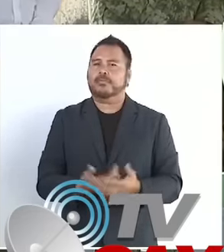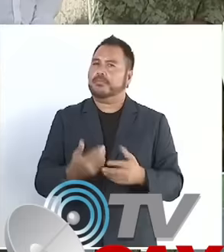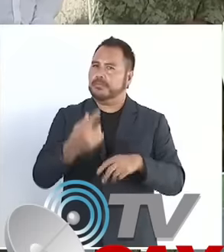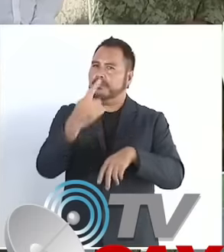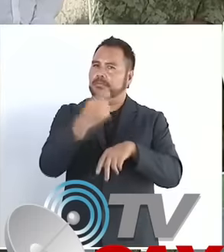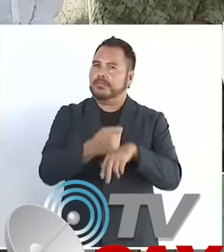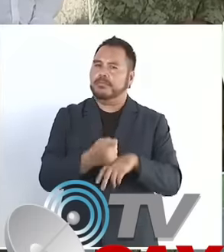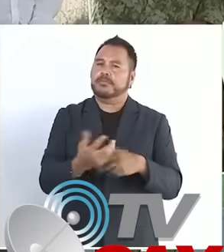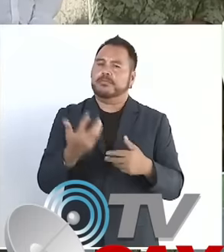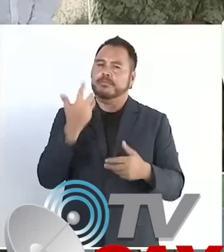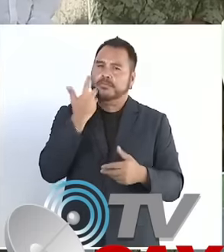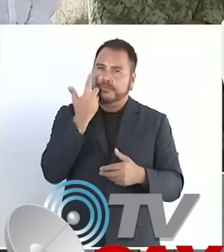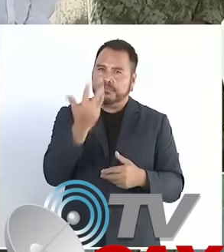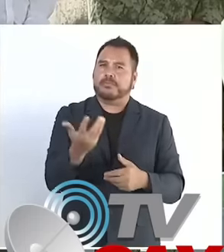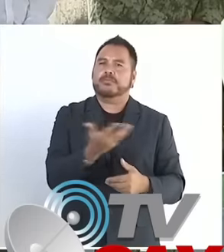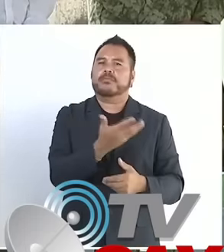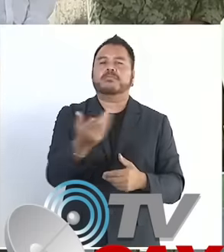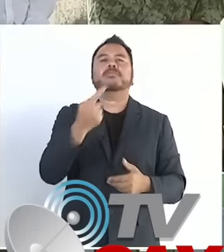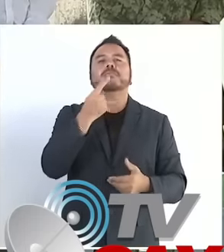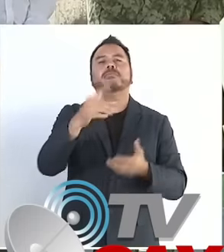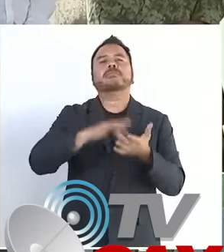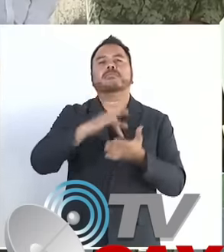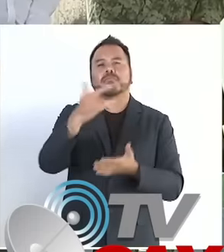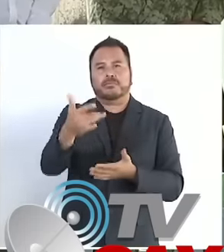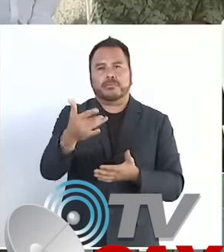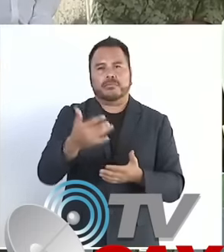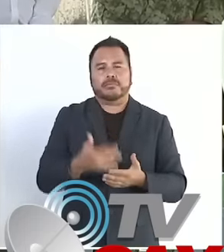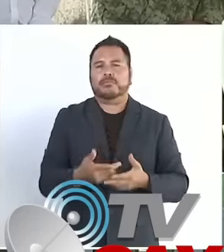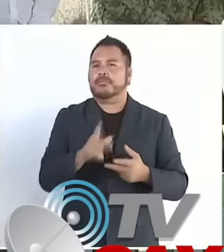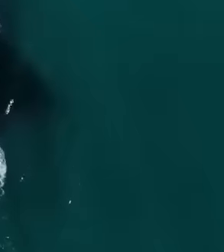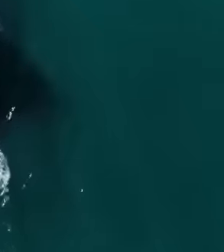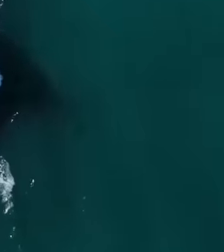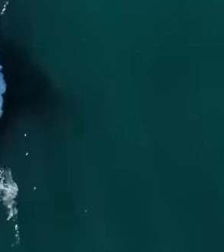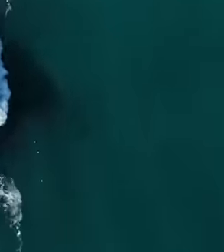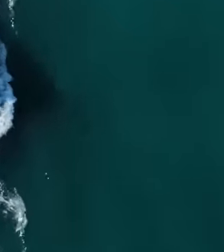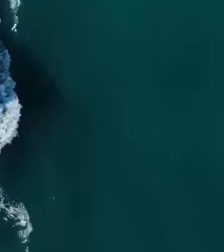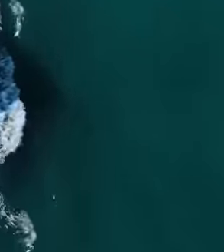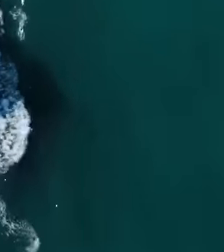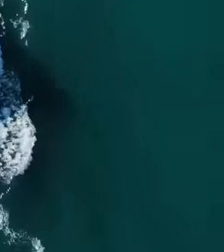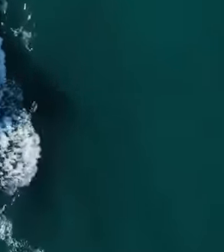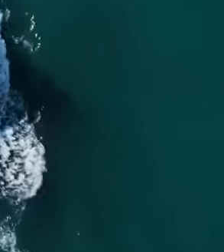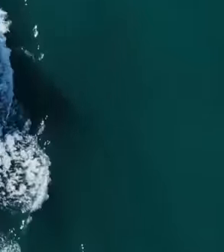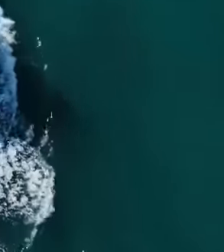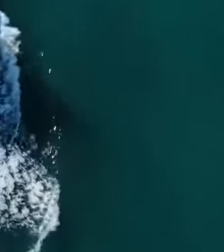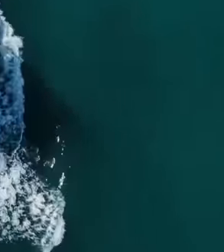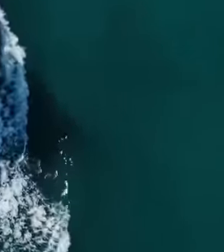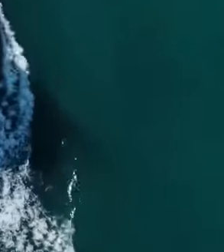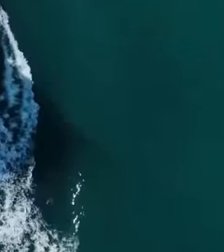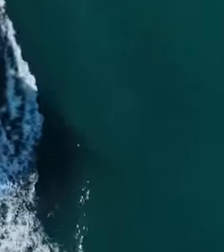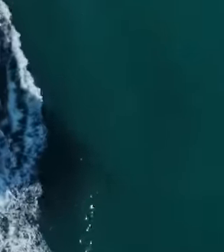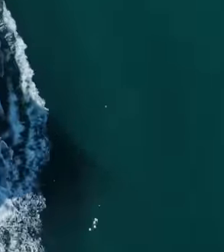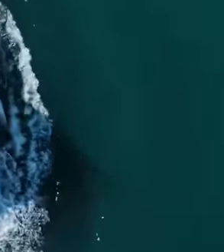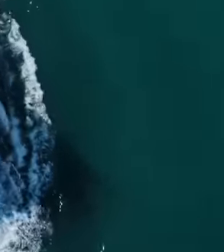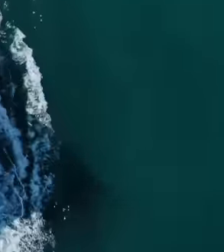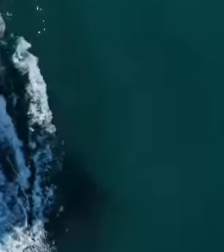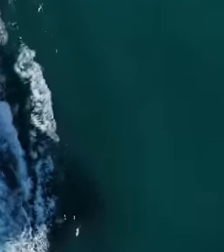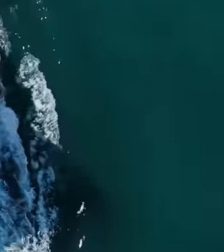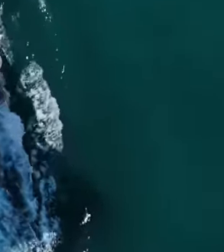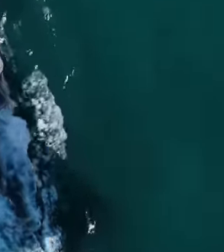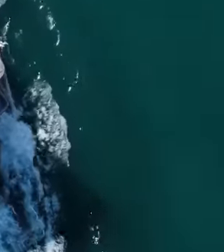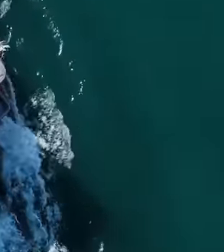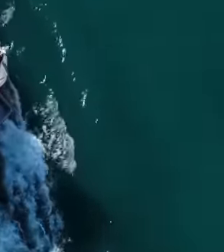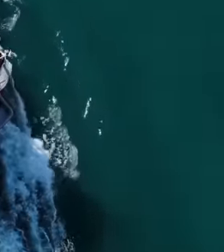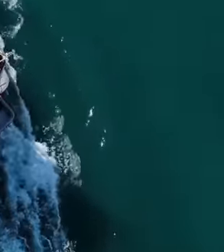Primero que nada, queremos agradecerles a todos los pescadores la confianza que han tenido en el